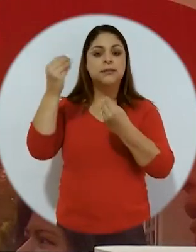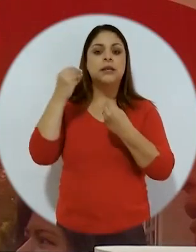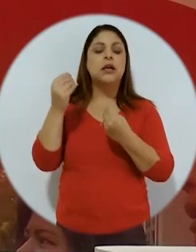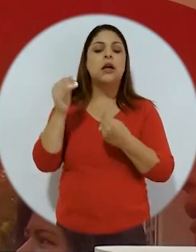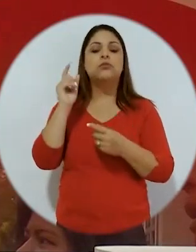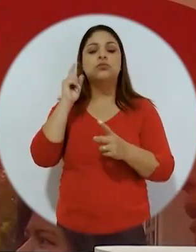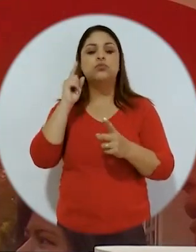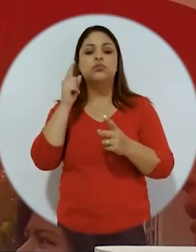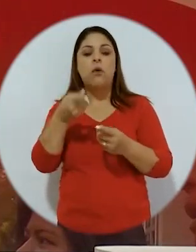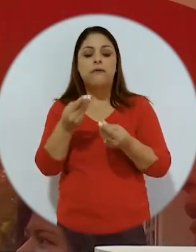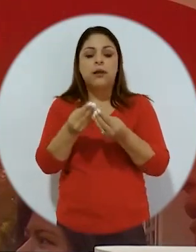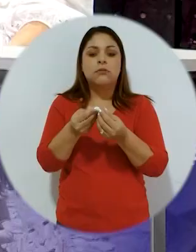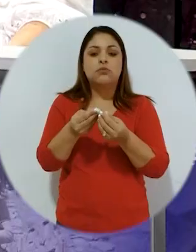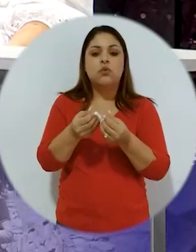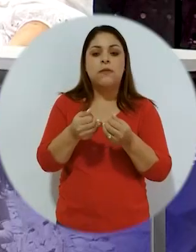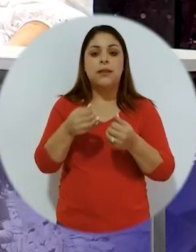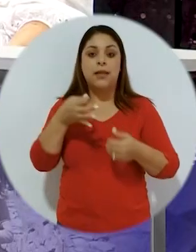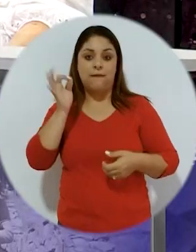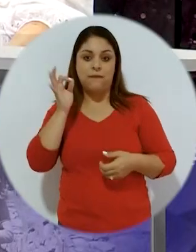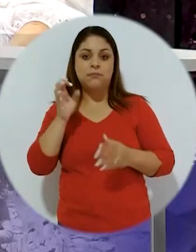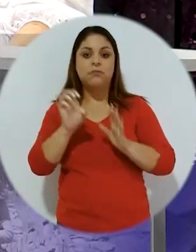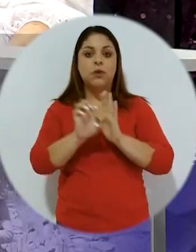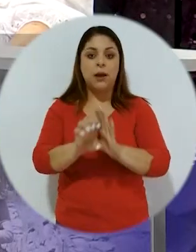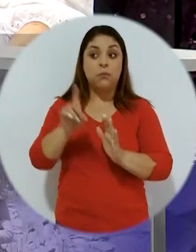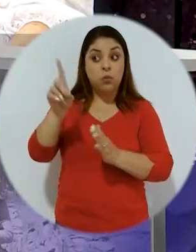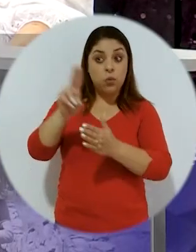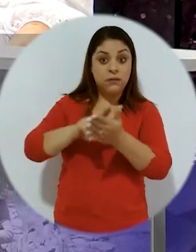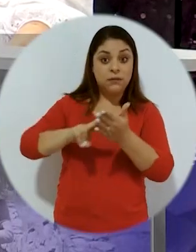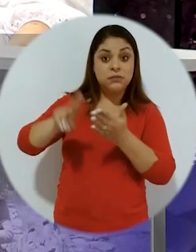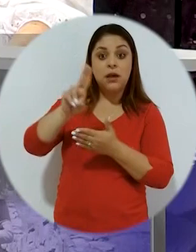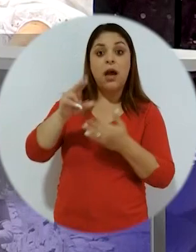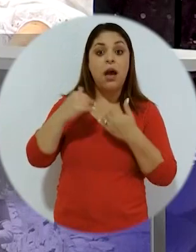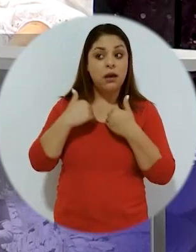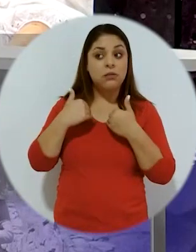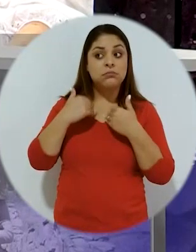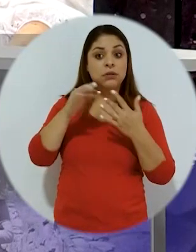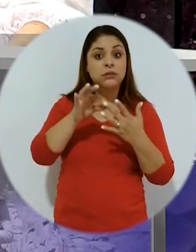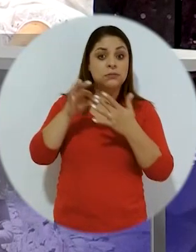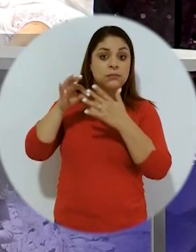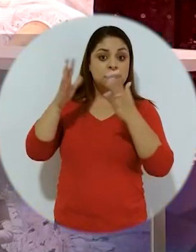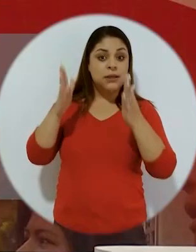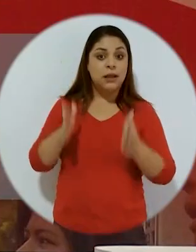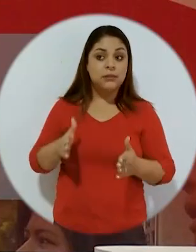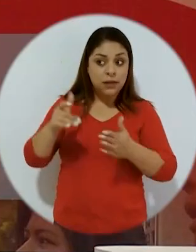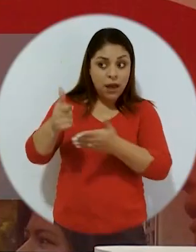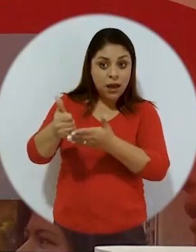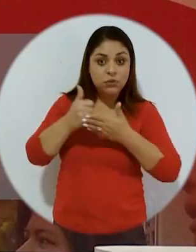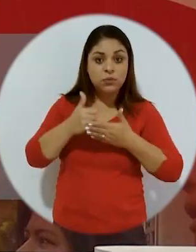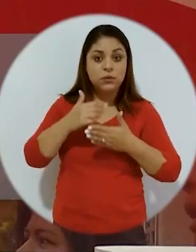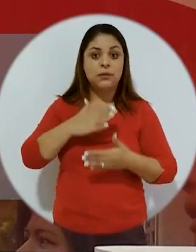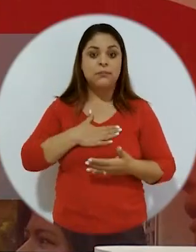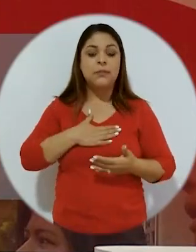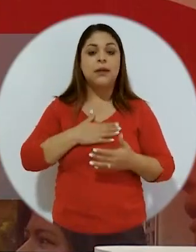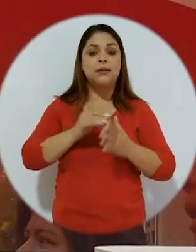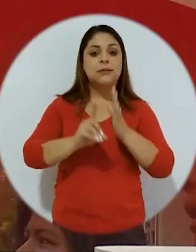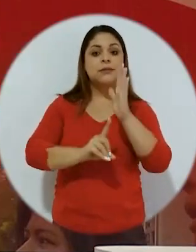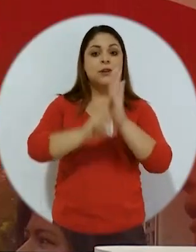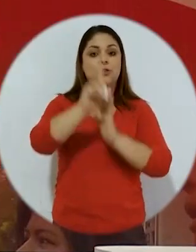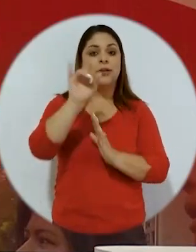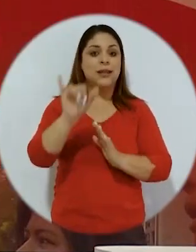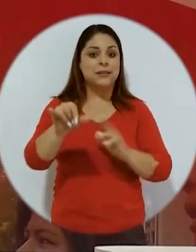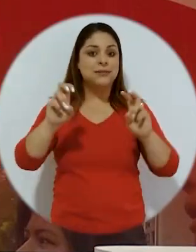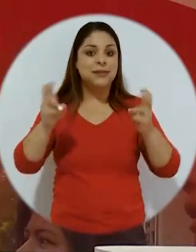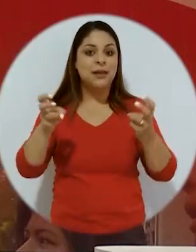la brosa del café, por ejemplo. Puedo saber que en la academia cuento con una serie de especialistas que me pueden ayudar a desarrollar